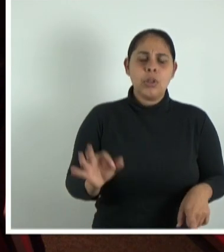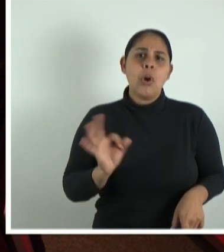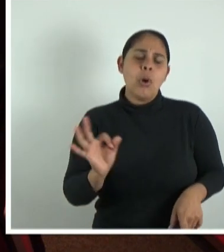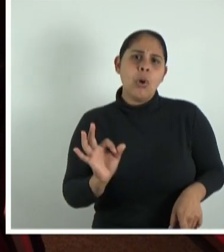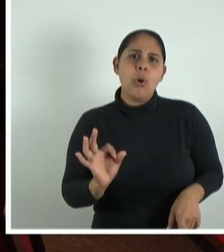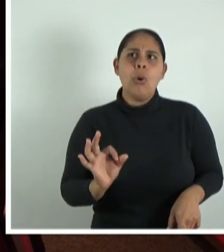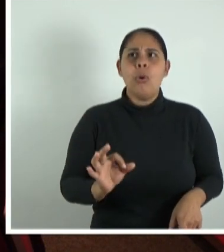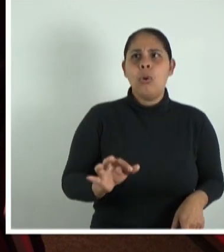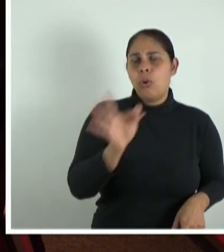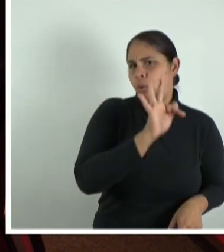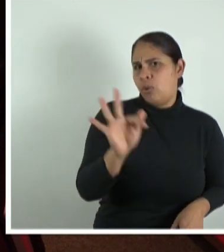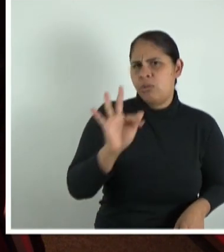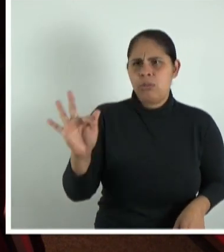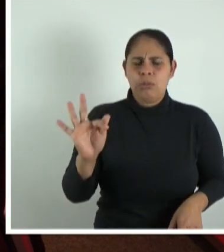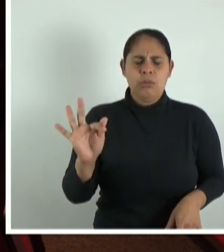tampoco un dogma,